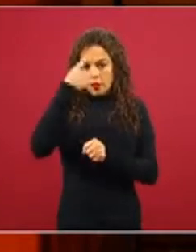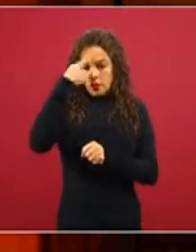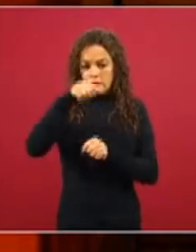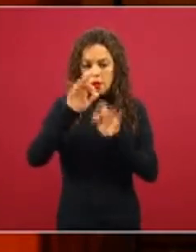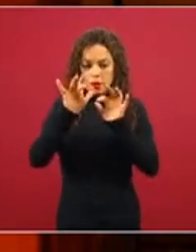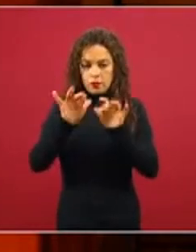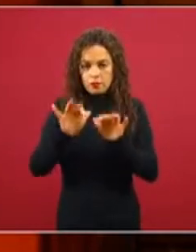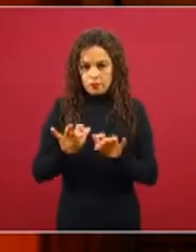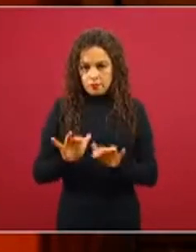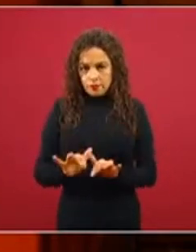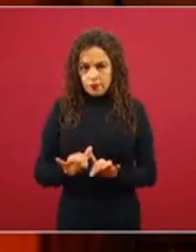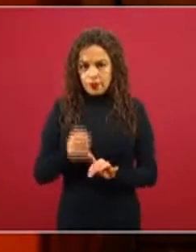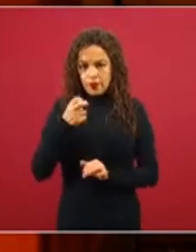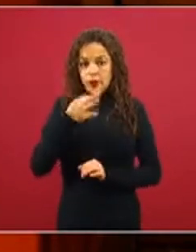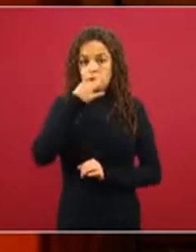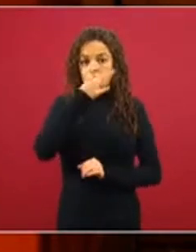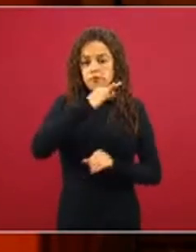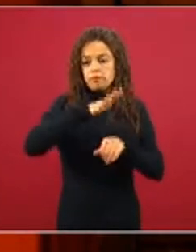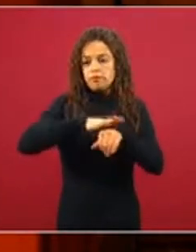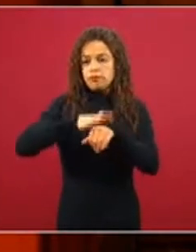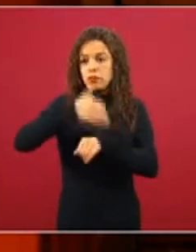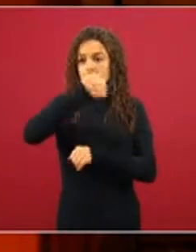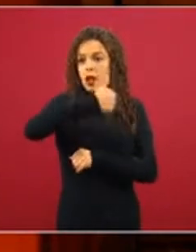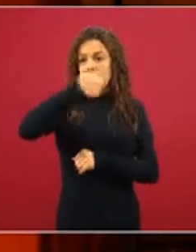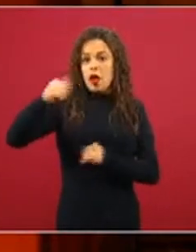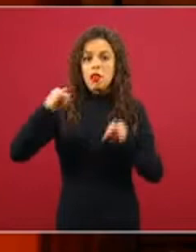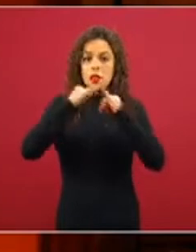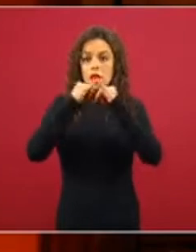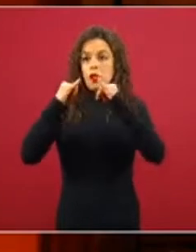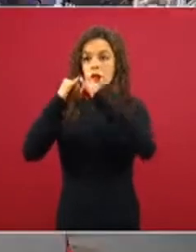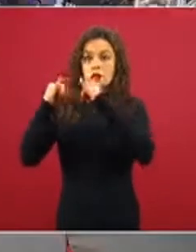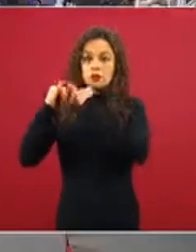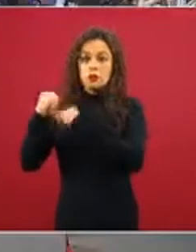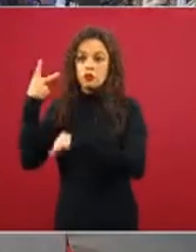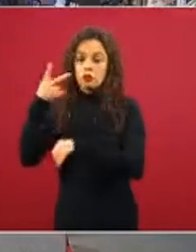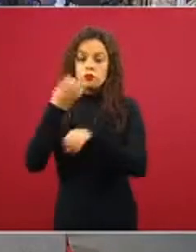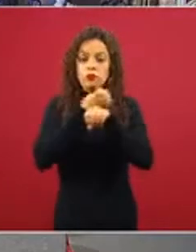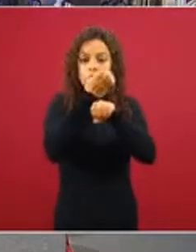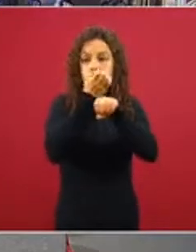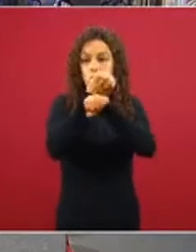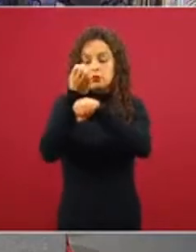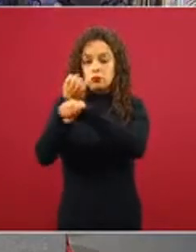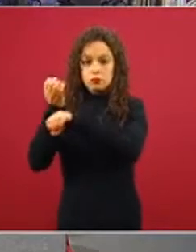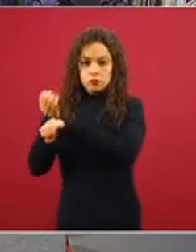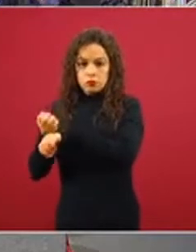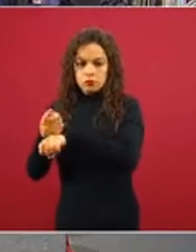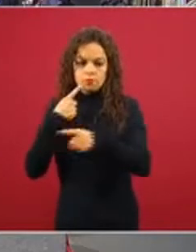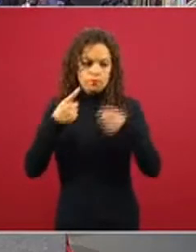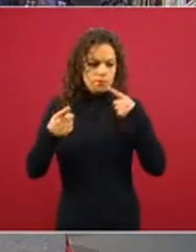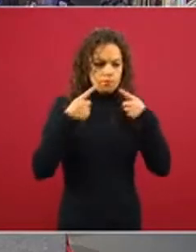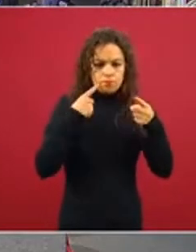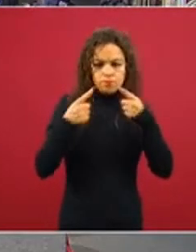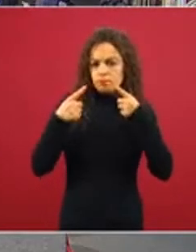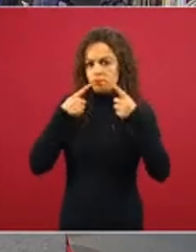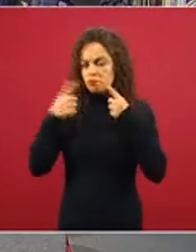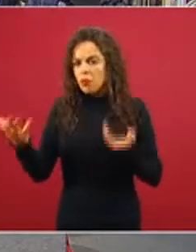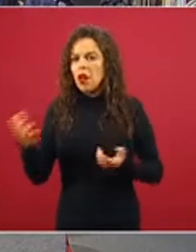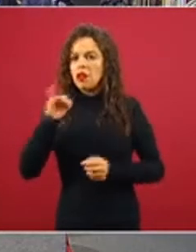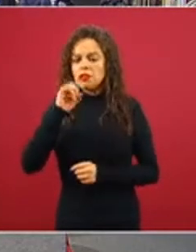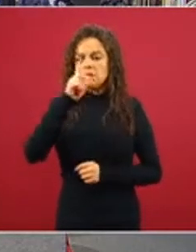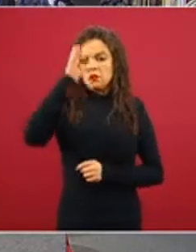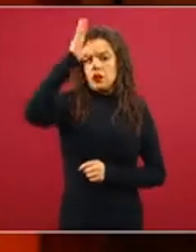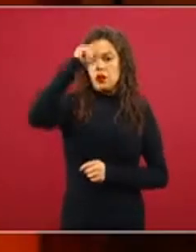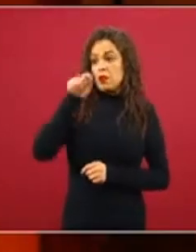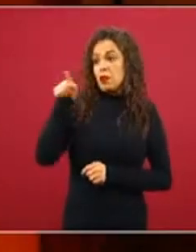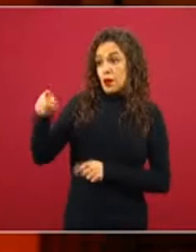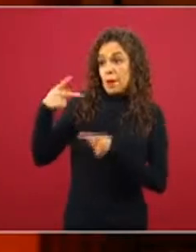que realiza cada una de las unidades. Cada una de las unidades en sus entidades federativas definieron un actor que es el que todos los días se encarga